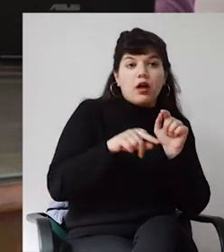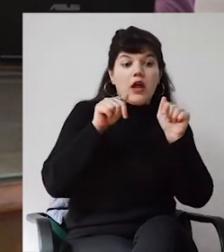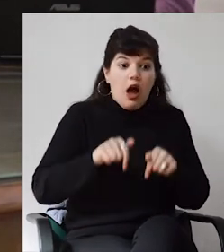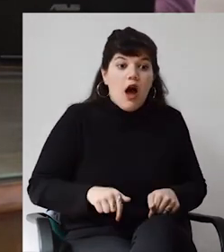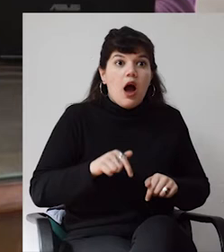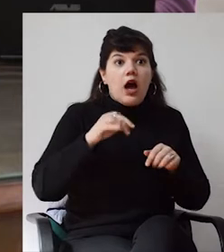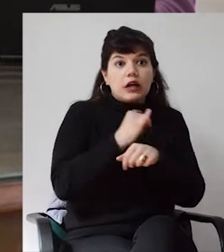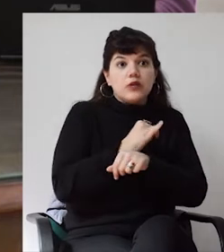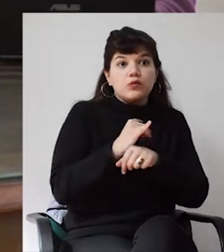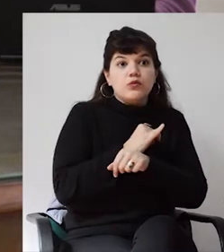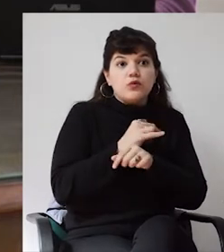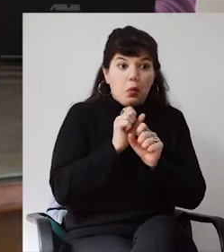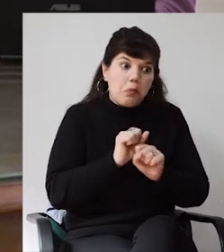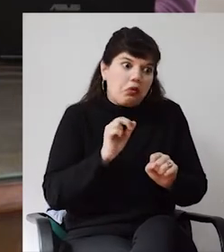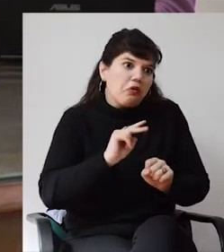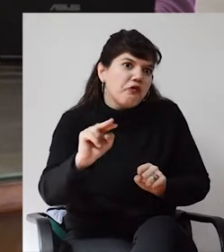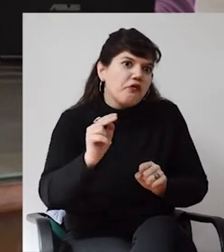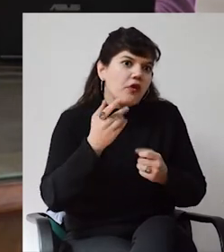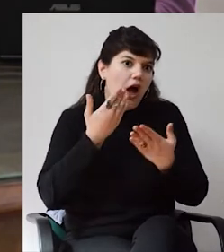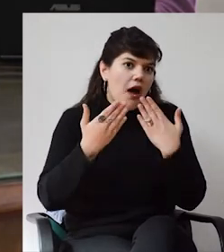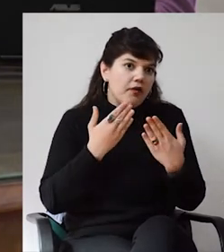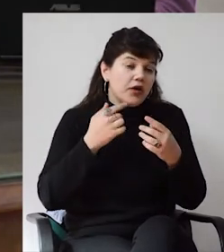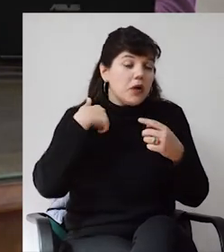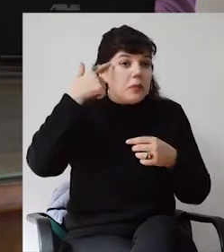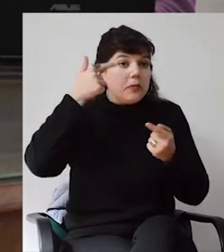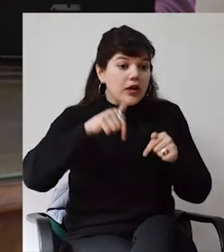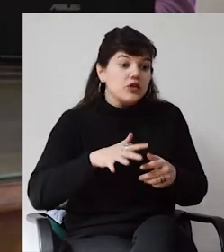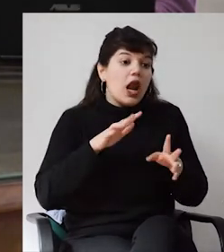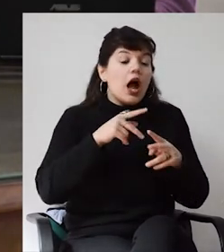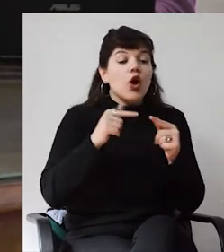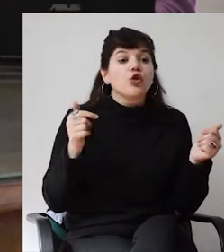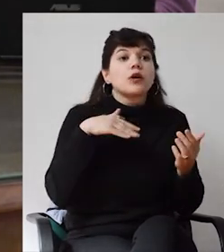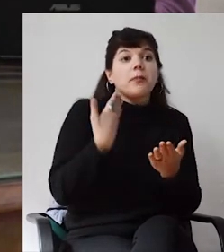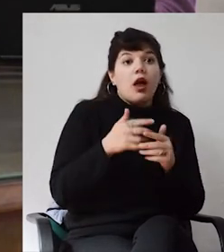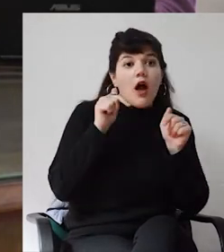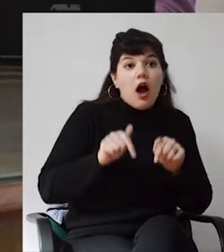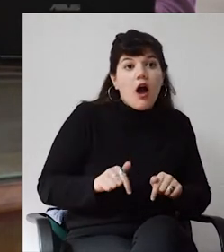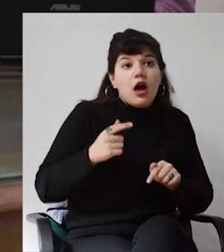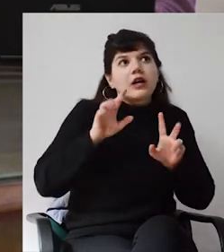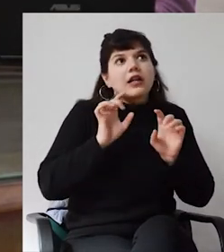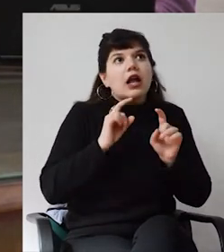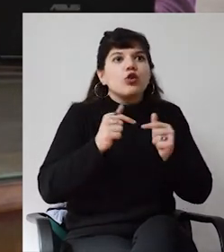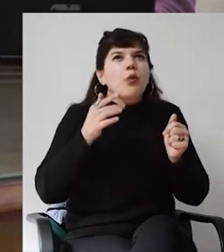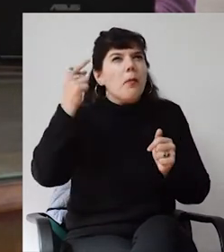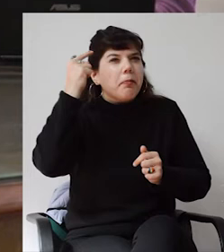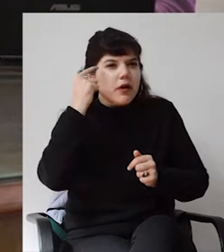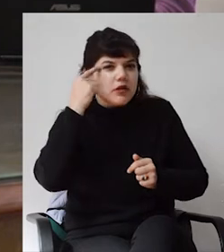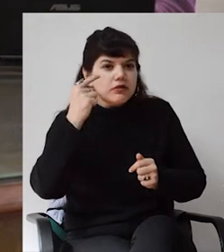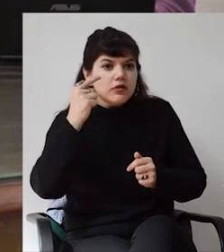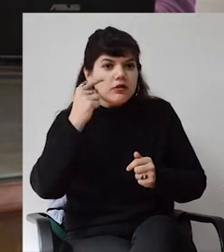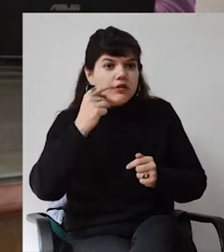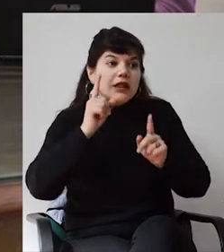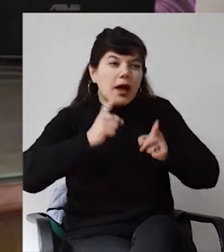normativo, al ICEF, están vigentes. Me parece que lo que está planteado fundamentalmente aquí es el pienso,